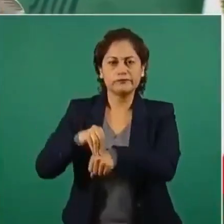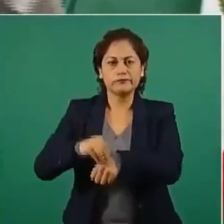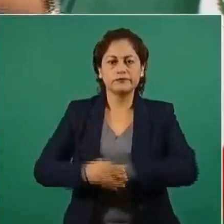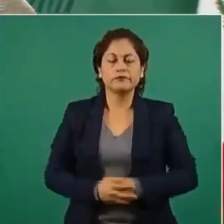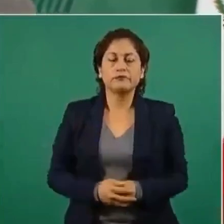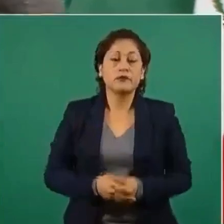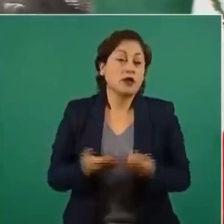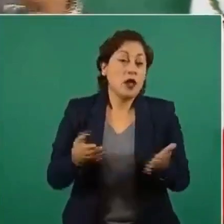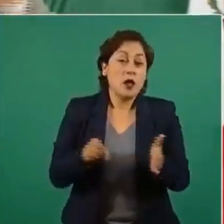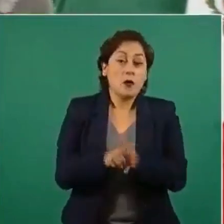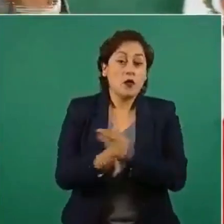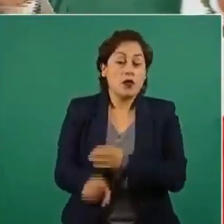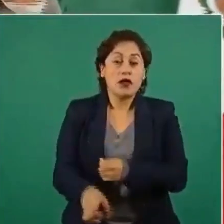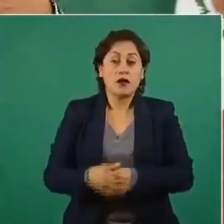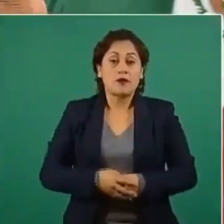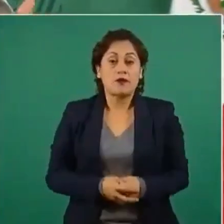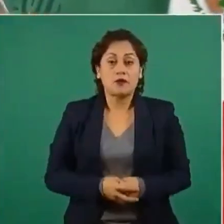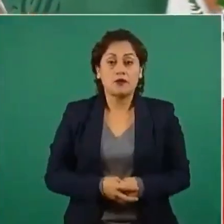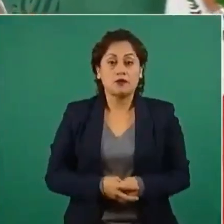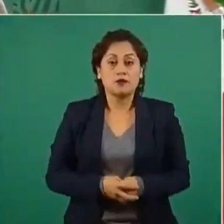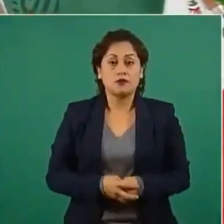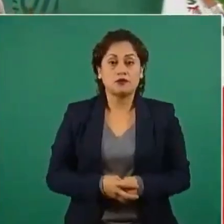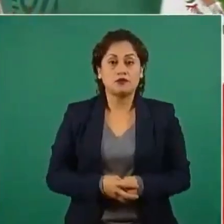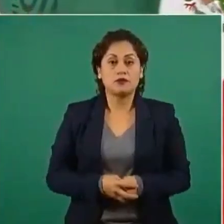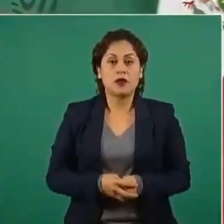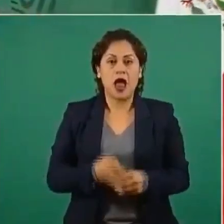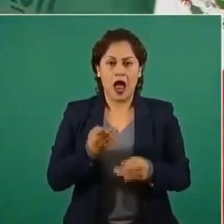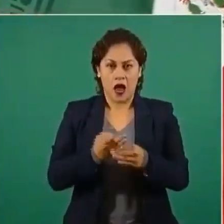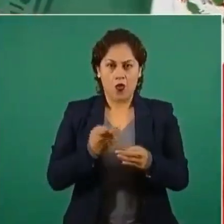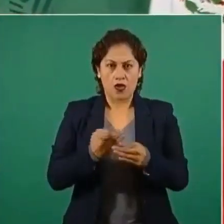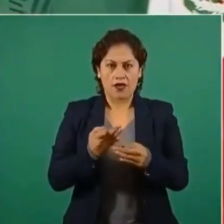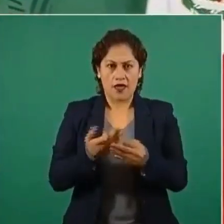Por ejemplo, la nueva clase media.